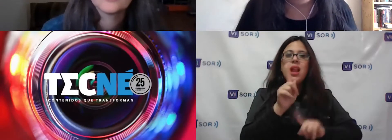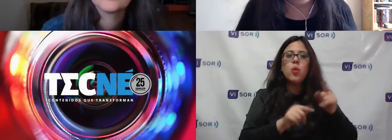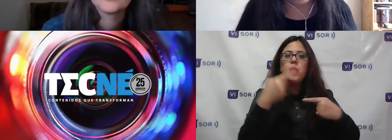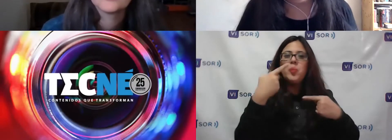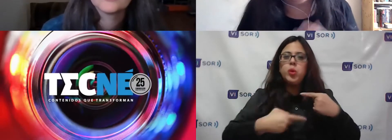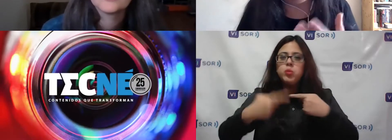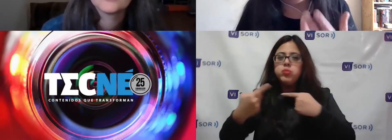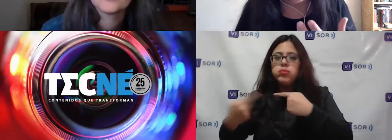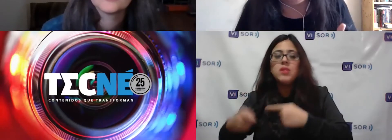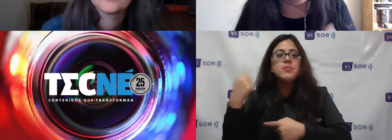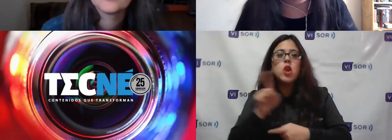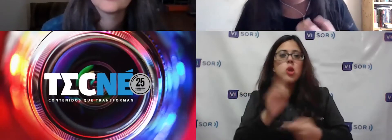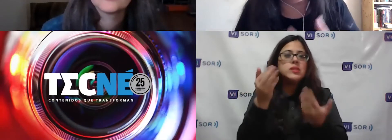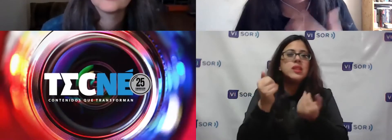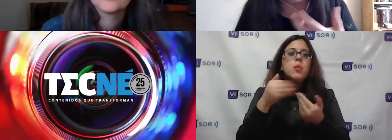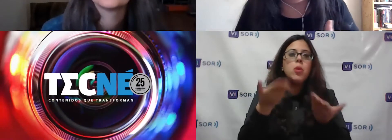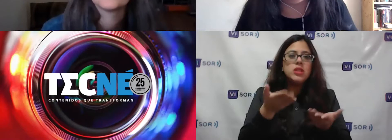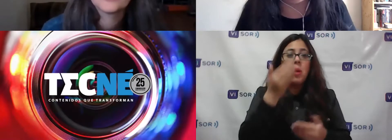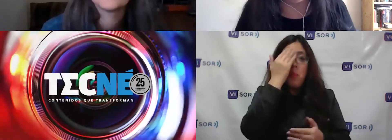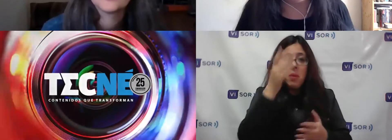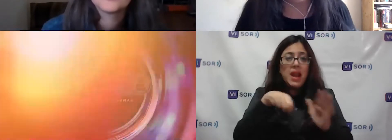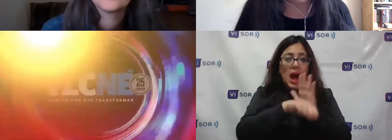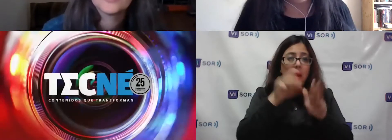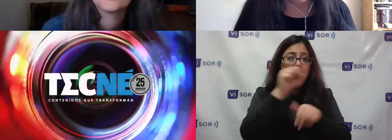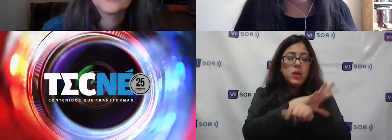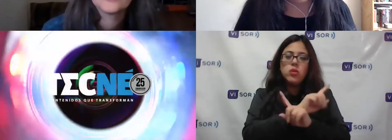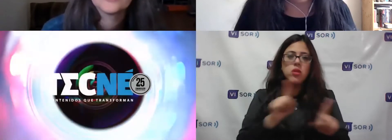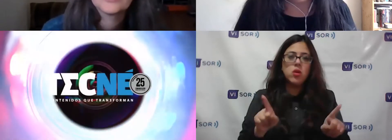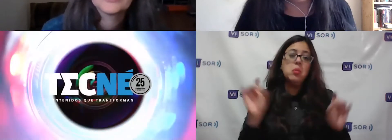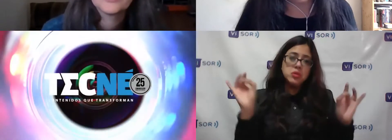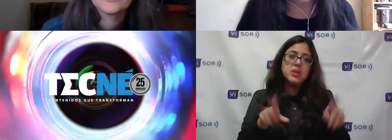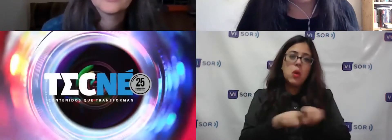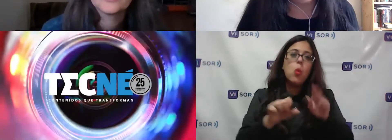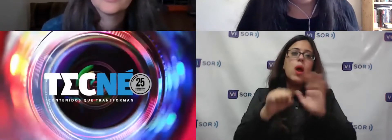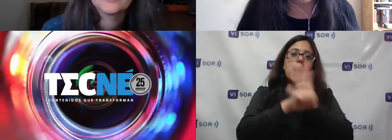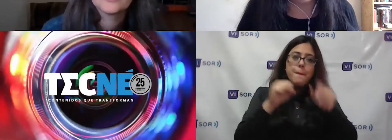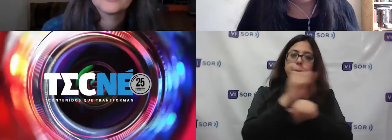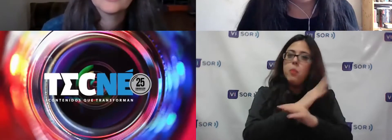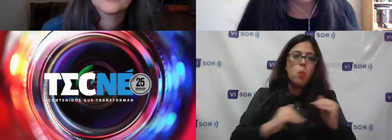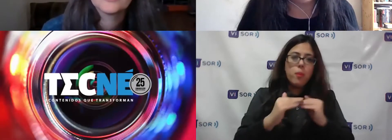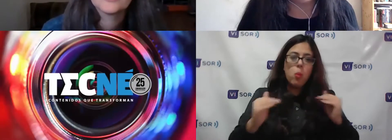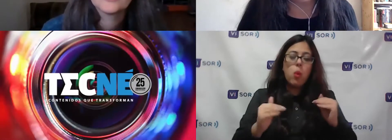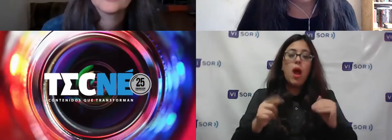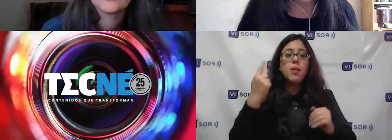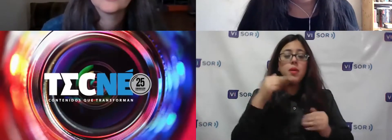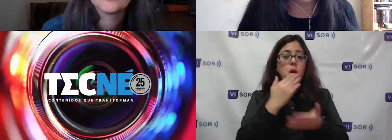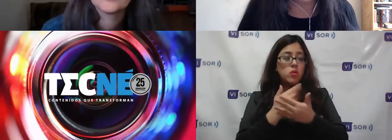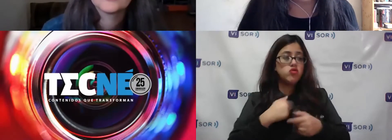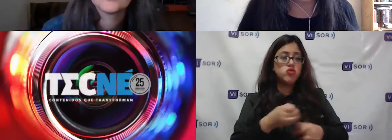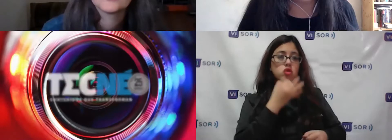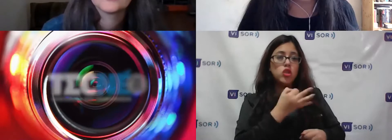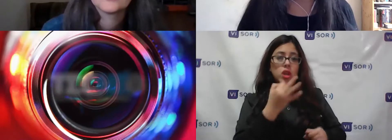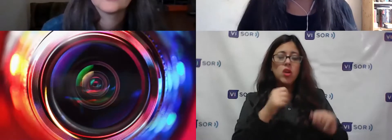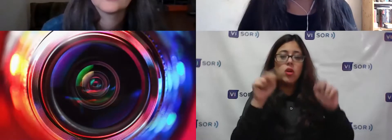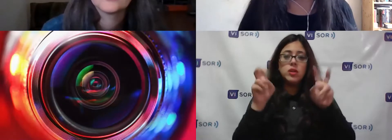pero no necesariamente por eso una mala película puede ser una gran película igual y lo otro también un claro y cuando digo con esto que digo no